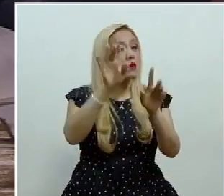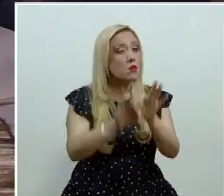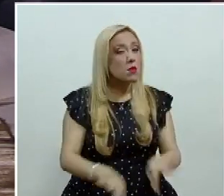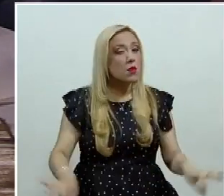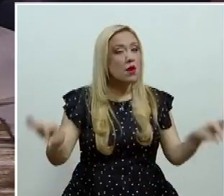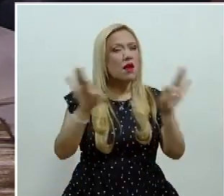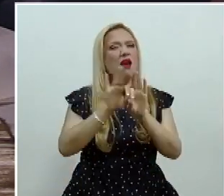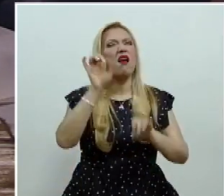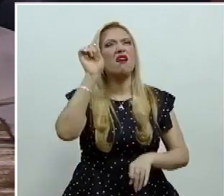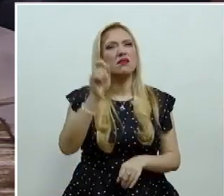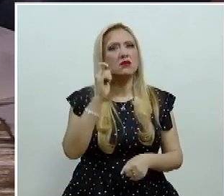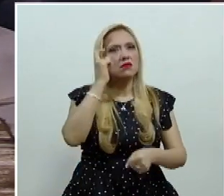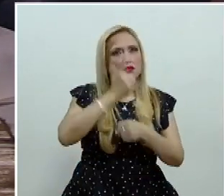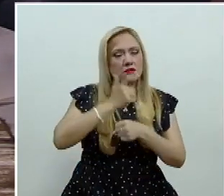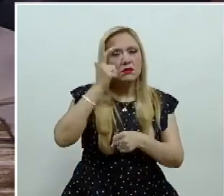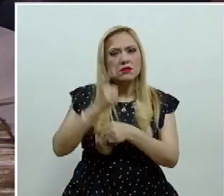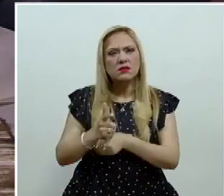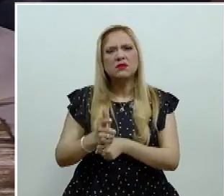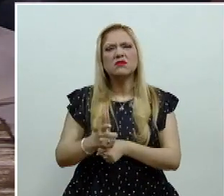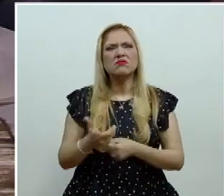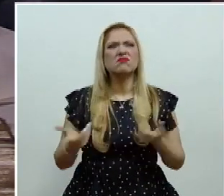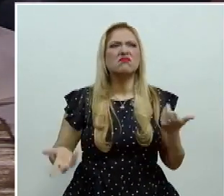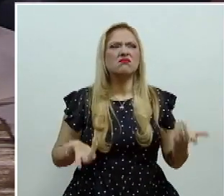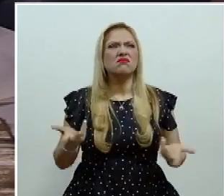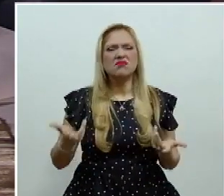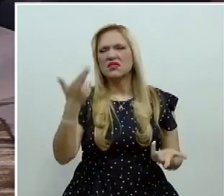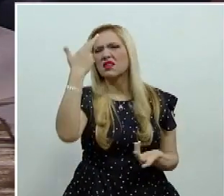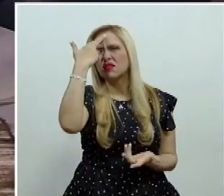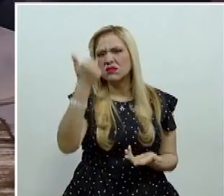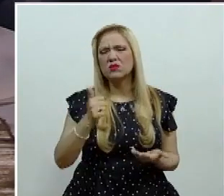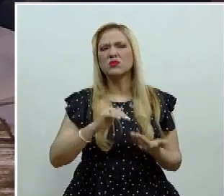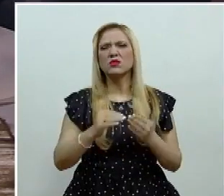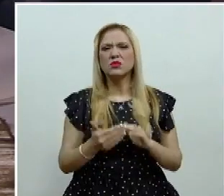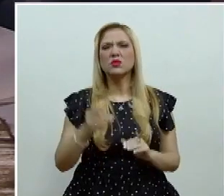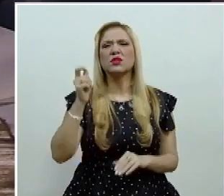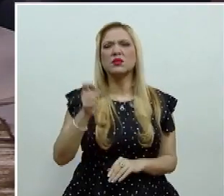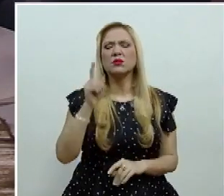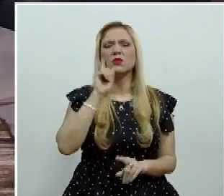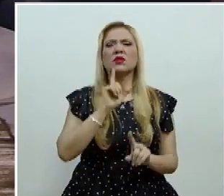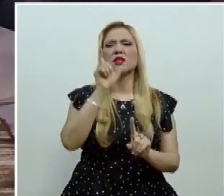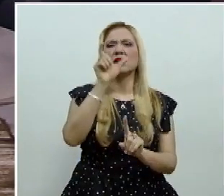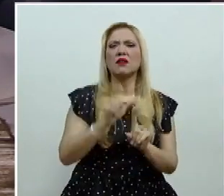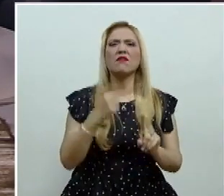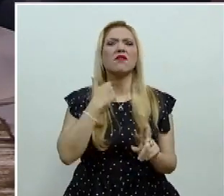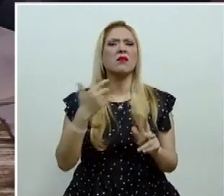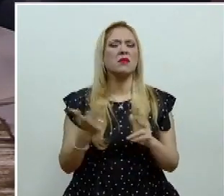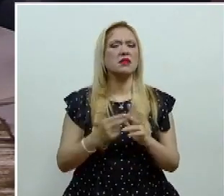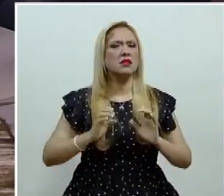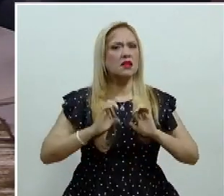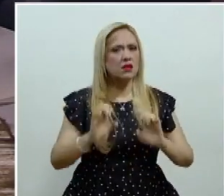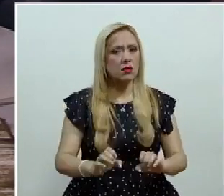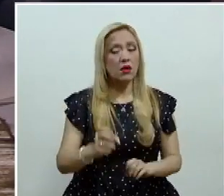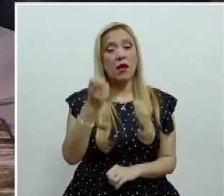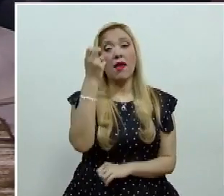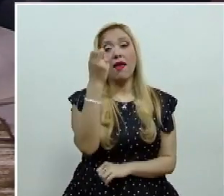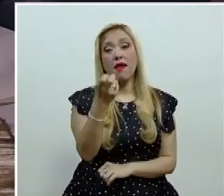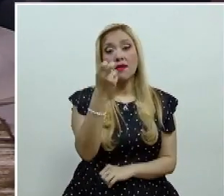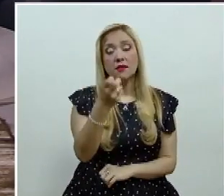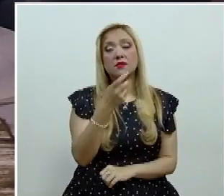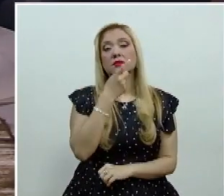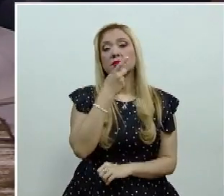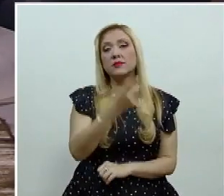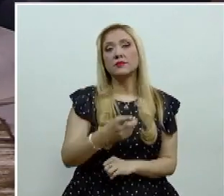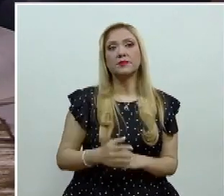esto es identificar que las razones de género es lo que destaca el feminicidio. Y en general, las razones de género se